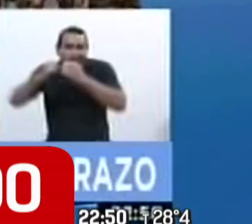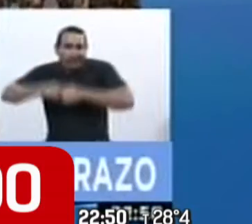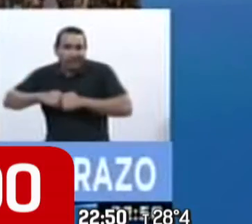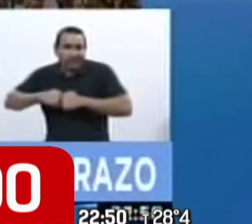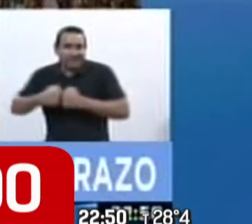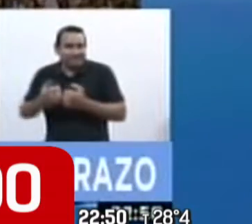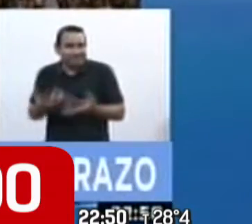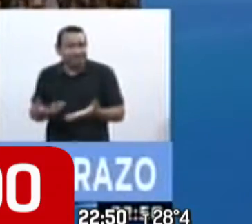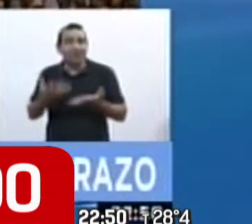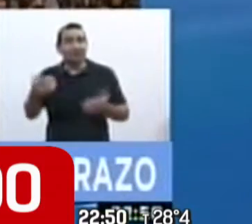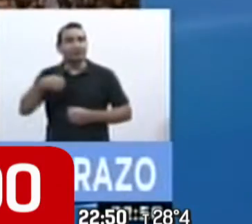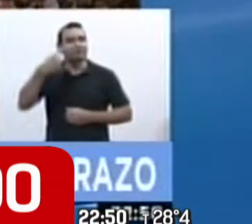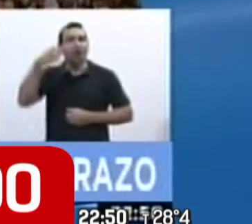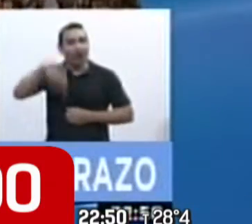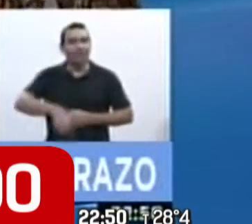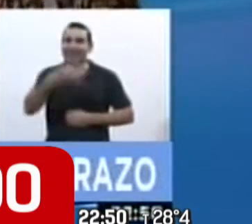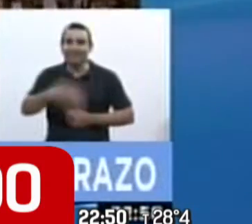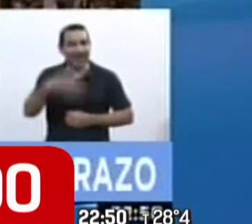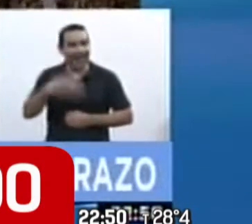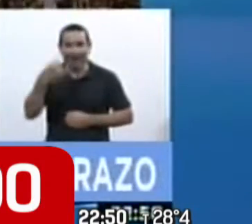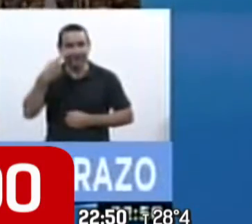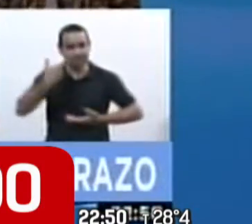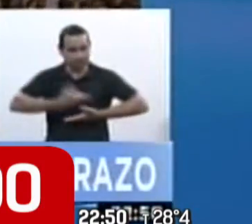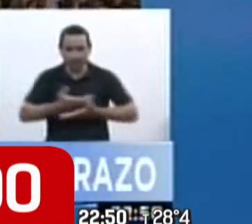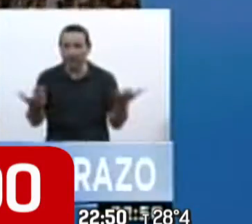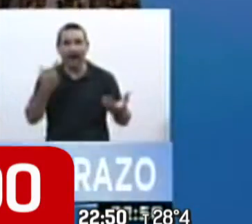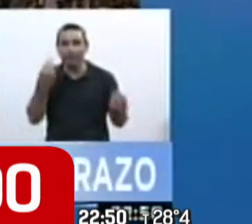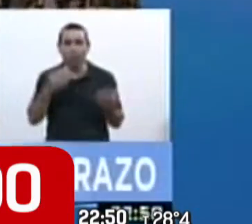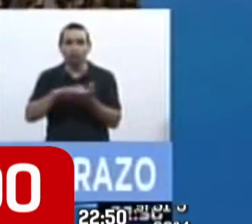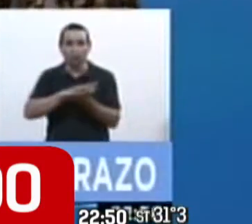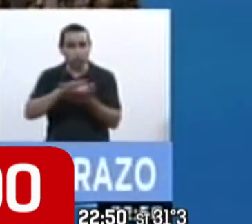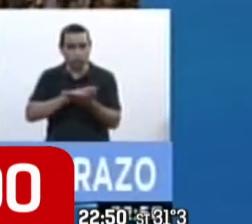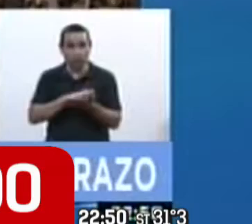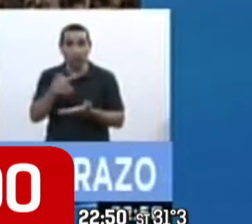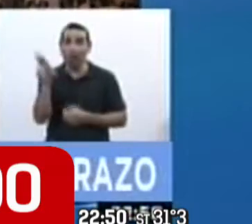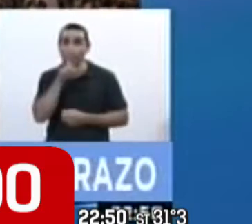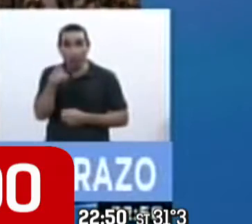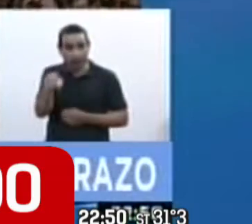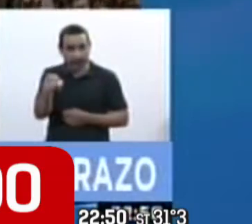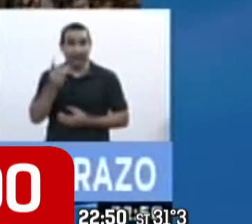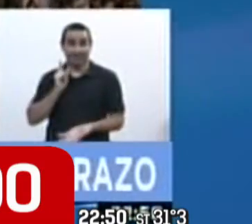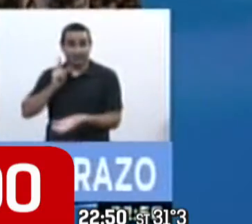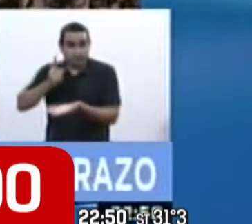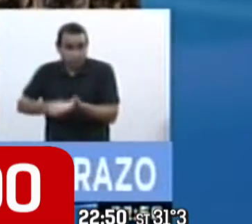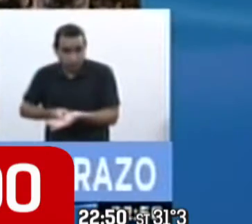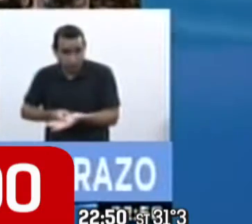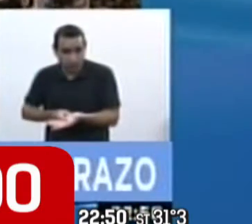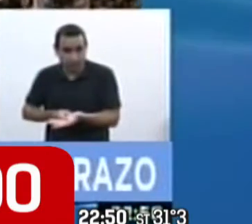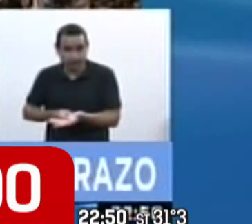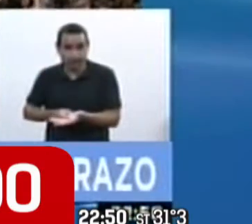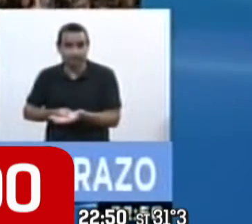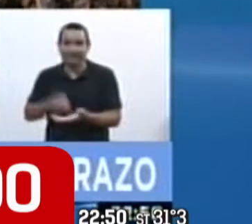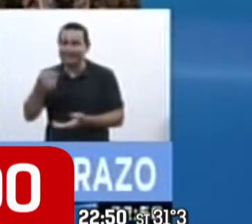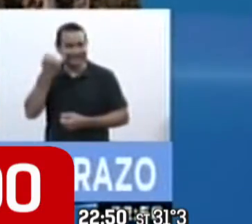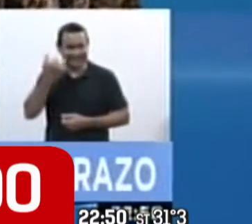Por eso creo que hoy tenemos que poner blanco sobre negro. Si le vamos a dar a esa mujer que ha decidido,